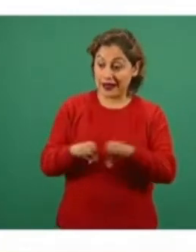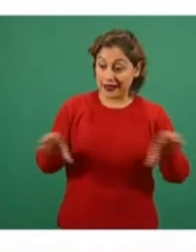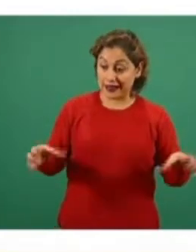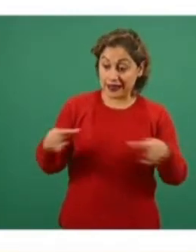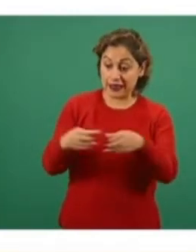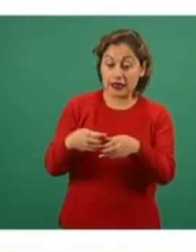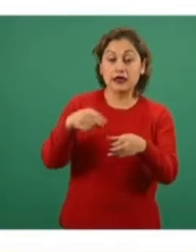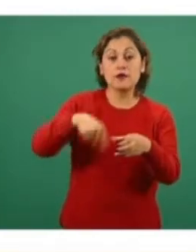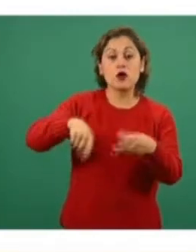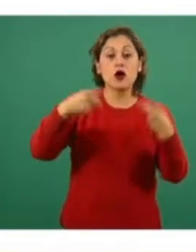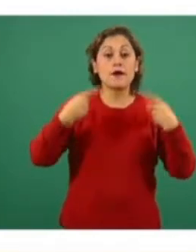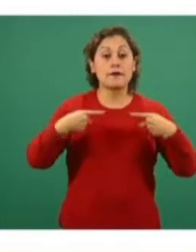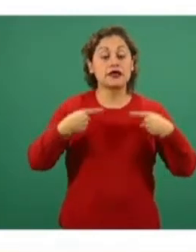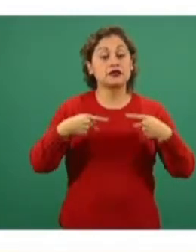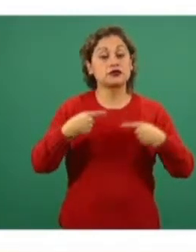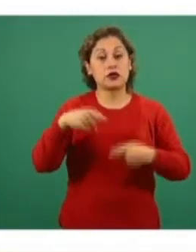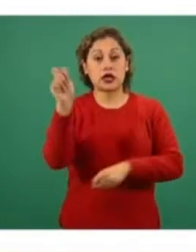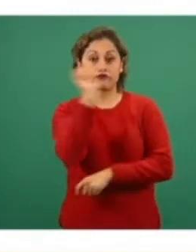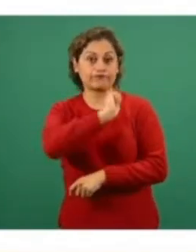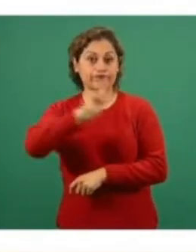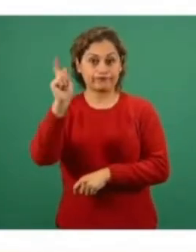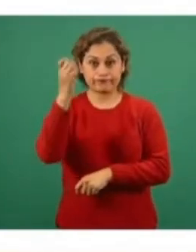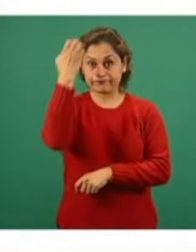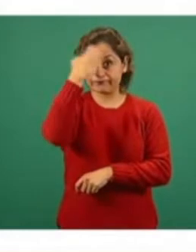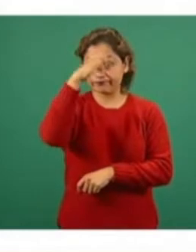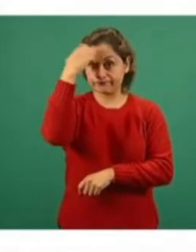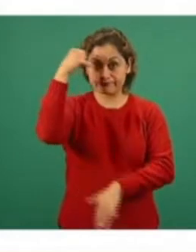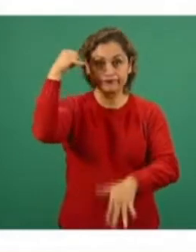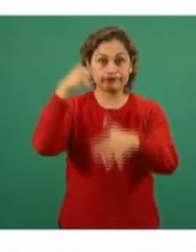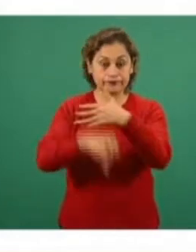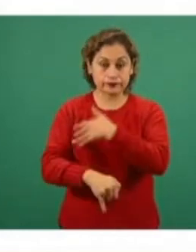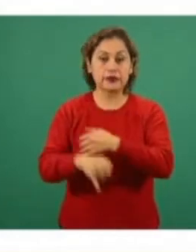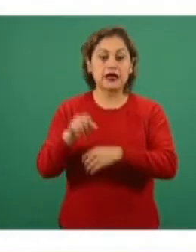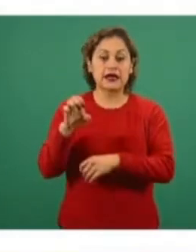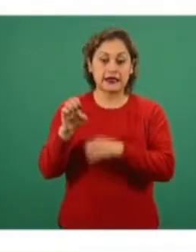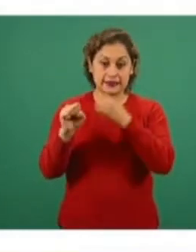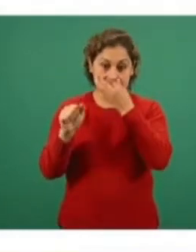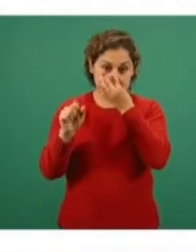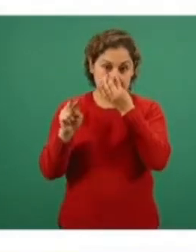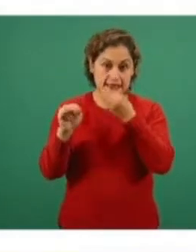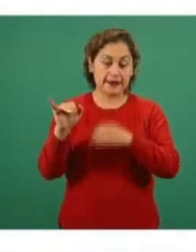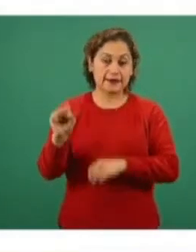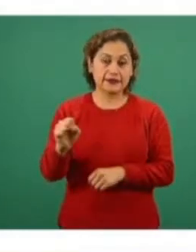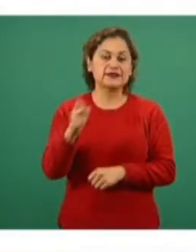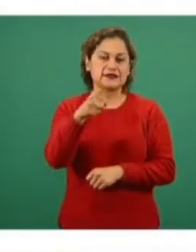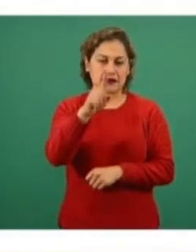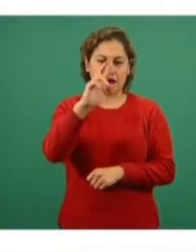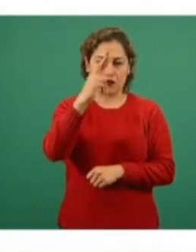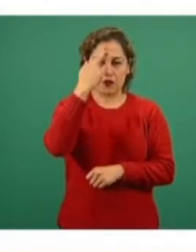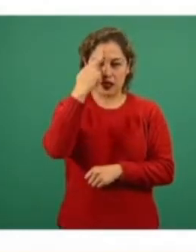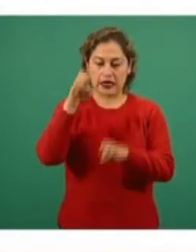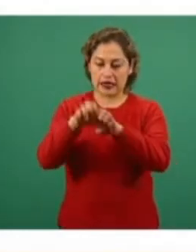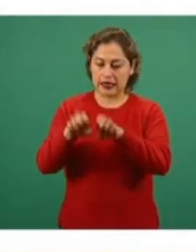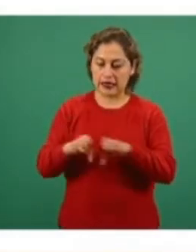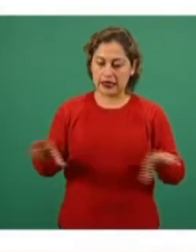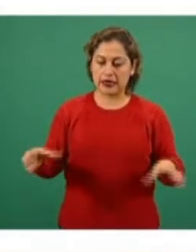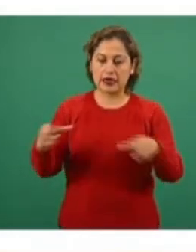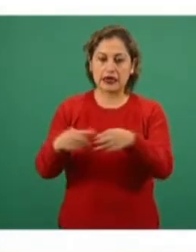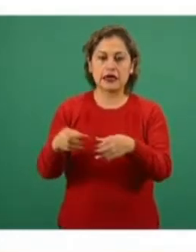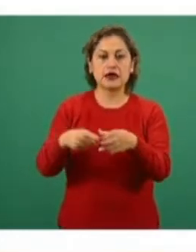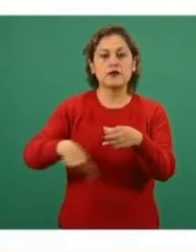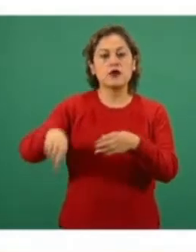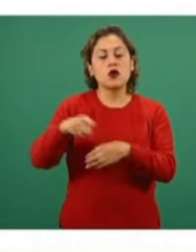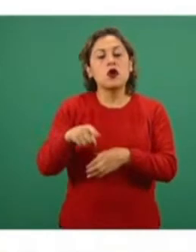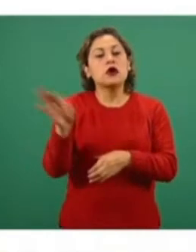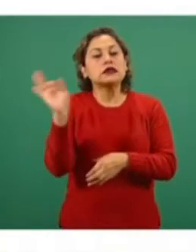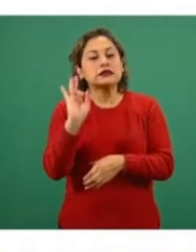de expertos de los ESAVIS. Acuérdense que los ESAVIS son los eventos supuestamente atribuibles a